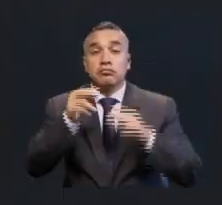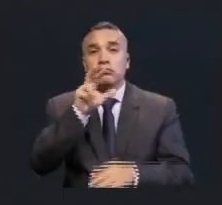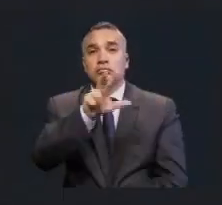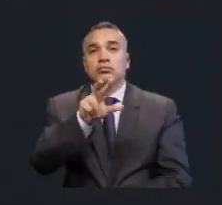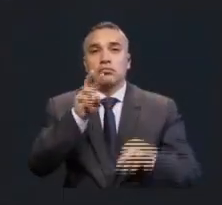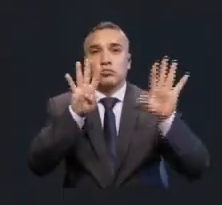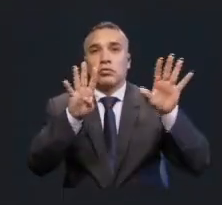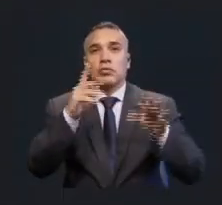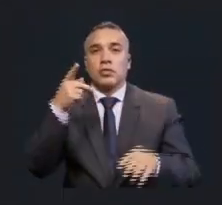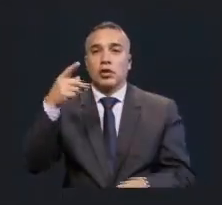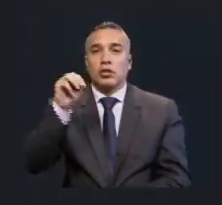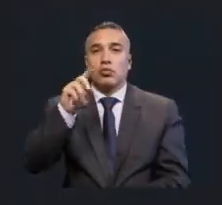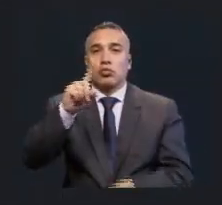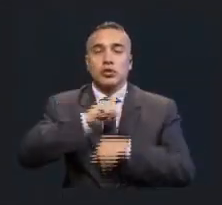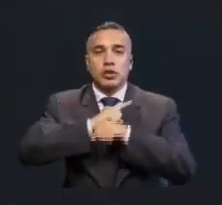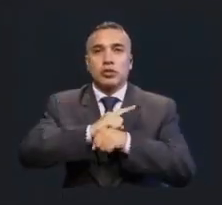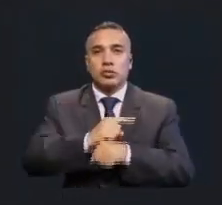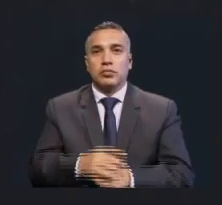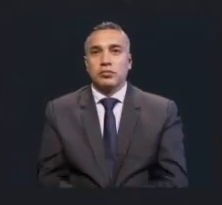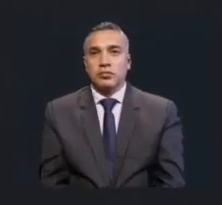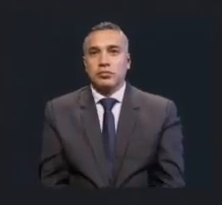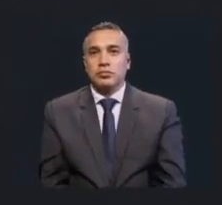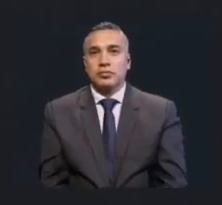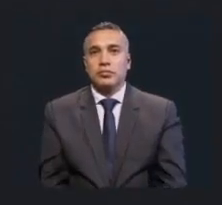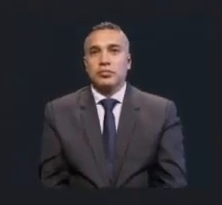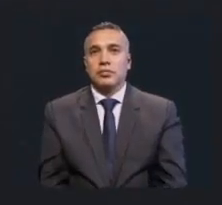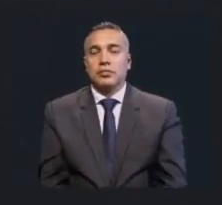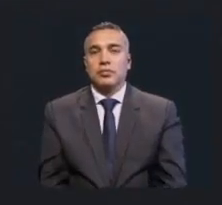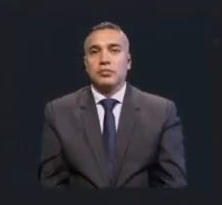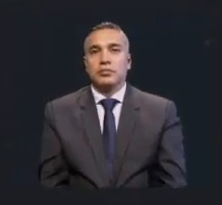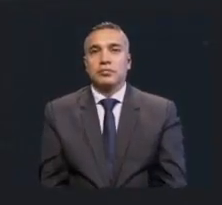de 39 kilómetros por segundo. Juan Pablo Ruiz, TC Televisión.